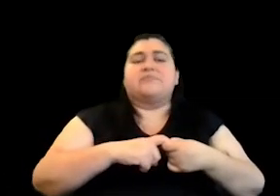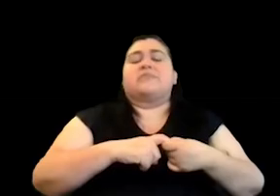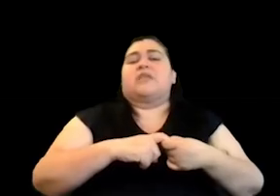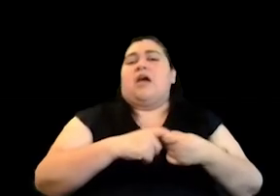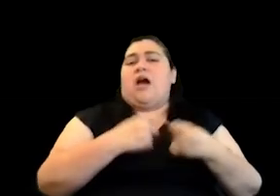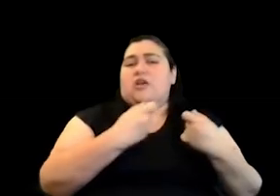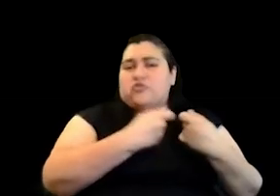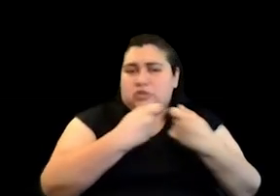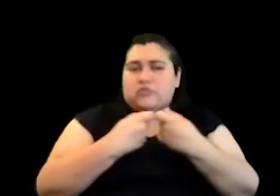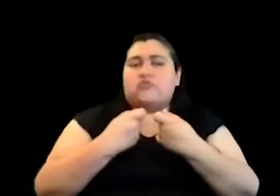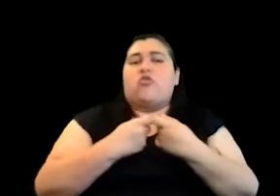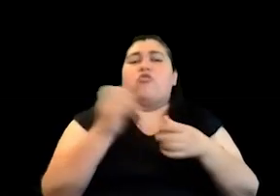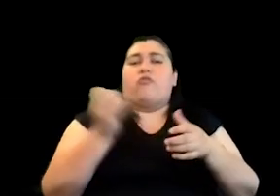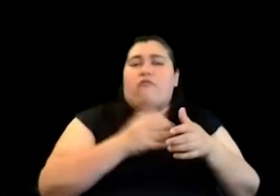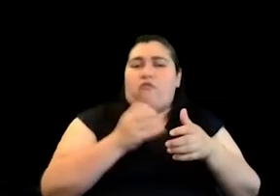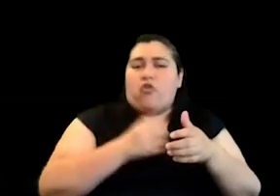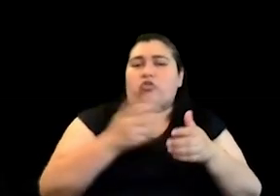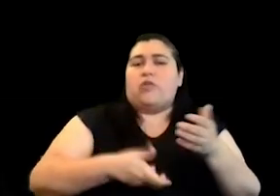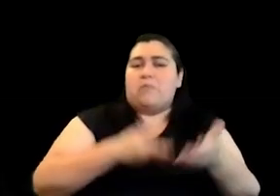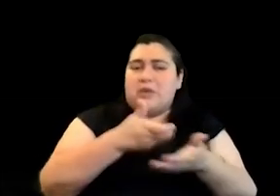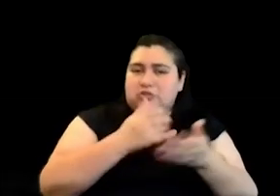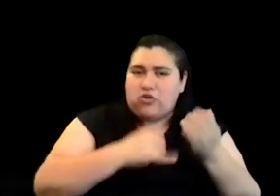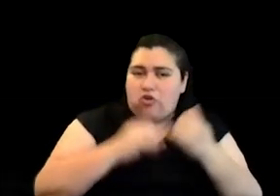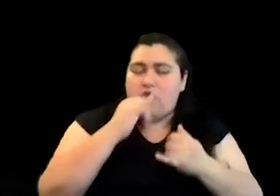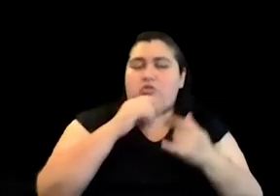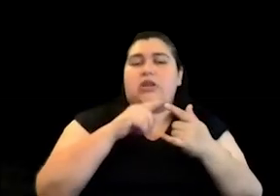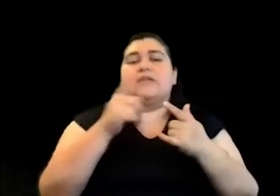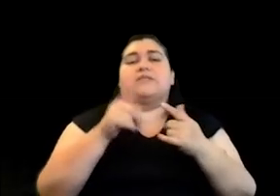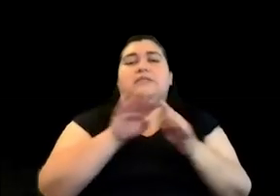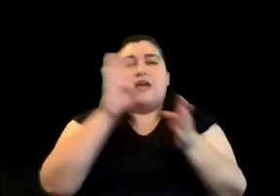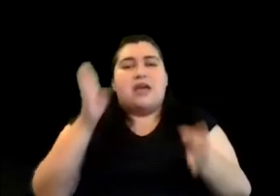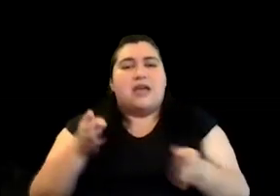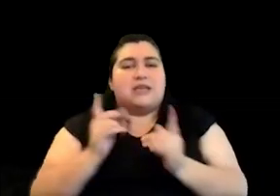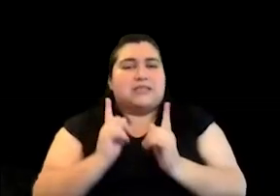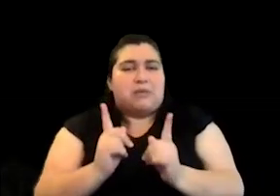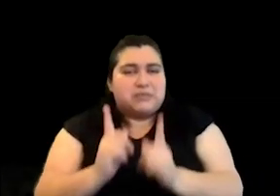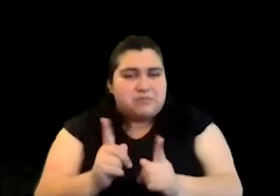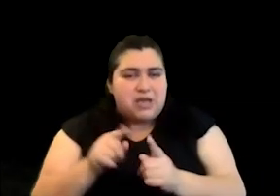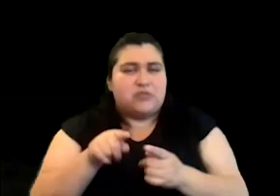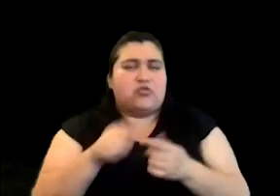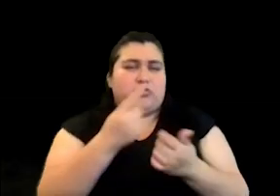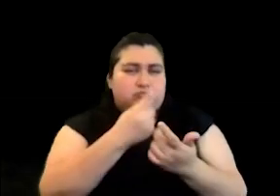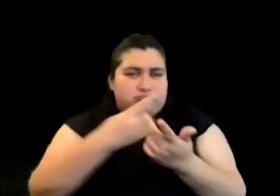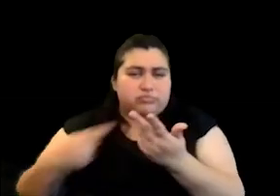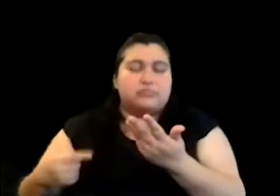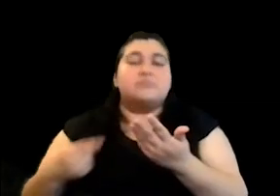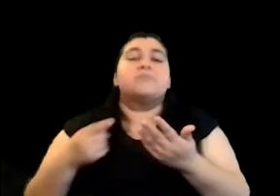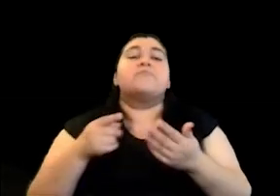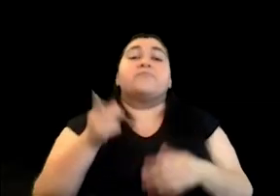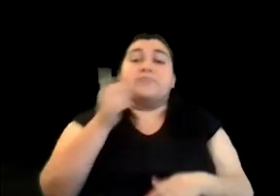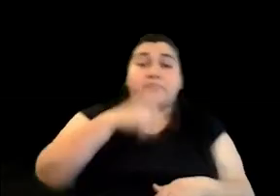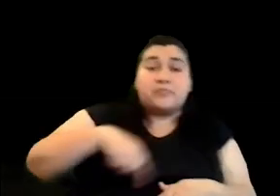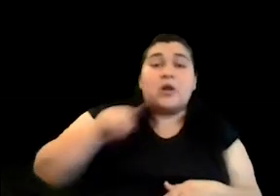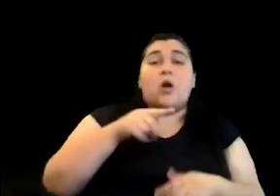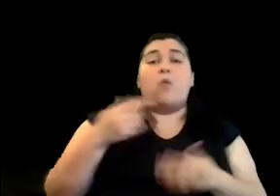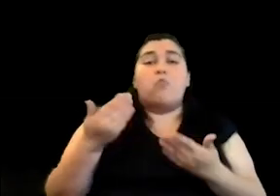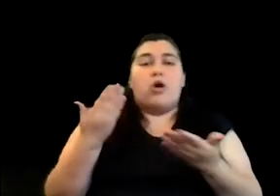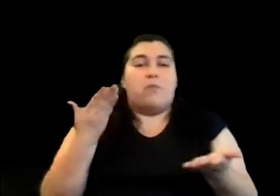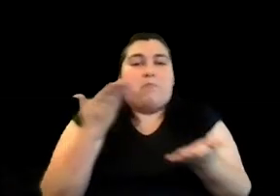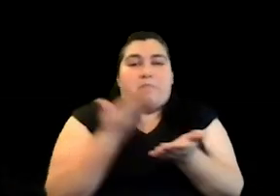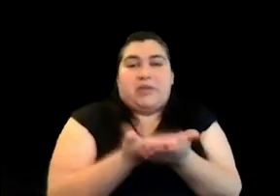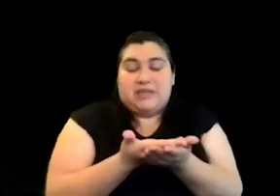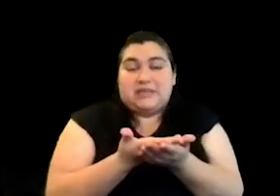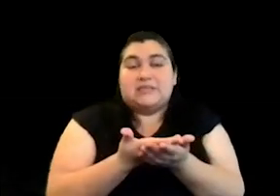fideicomisos, fondos comunes de inversión, establecimientos permanentes, van a poder solicitar reducción de